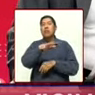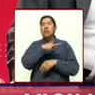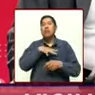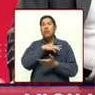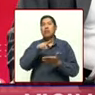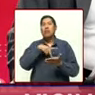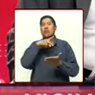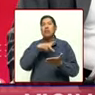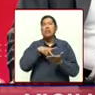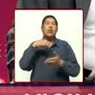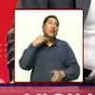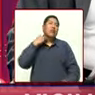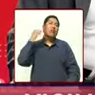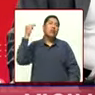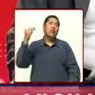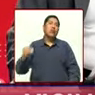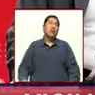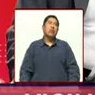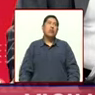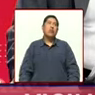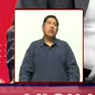Rudy?